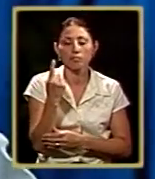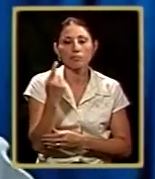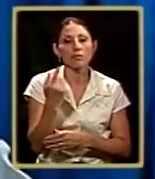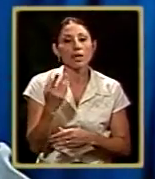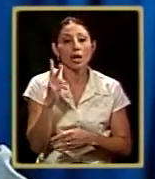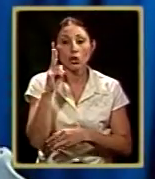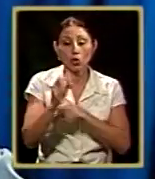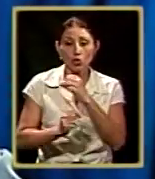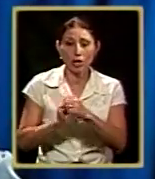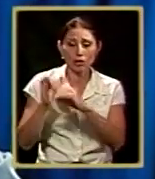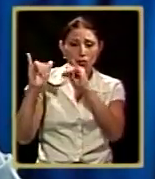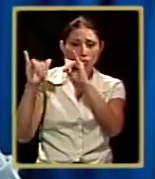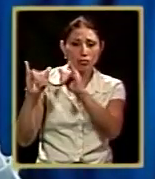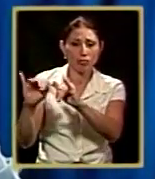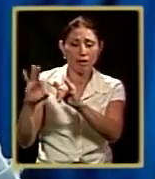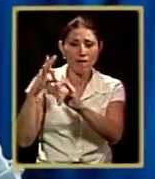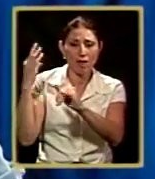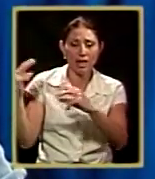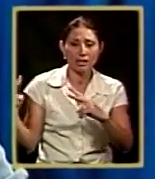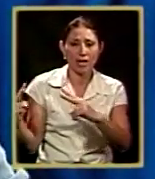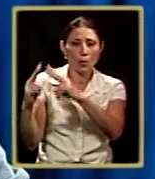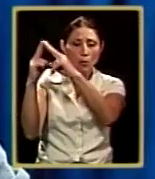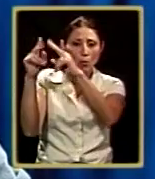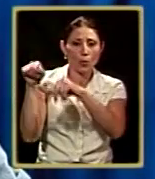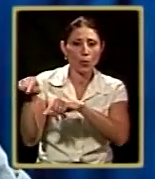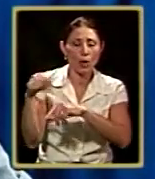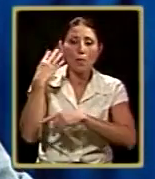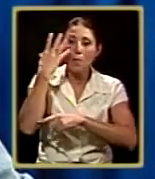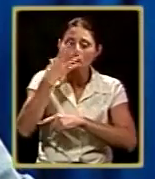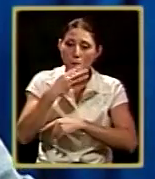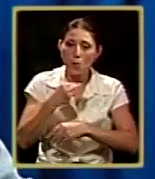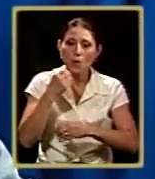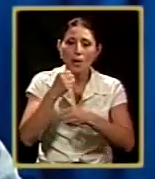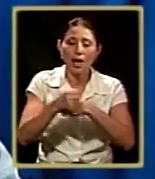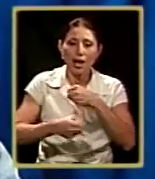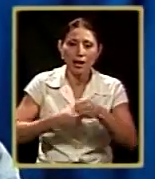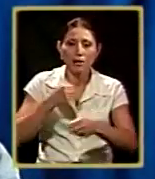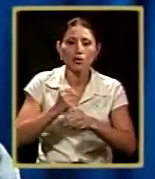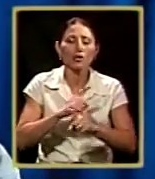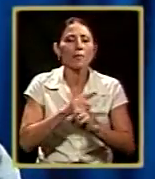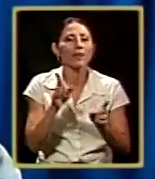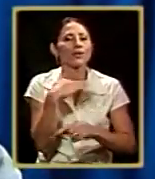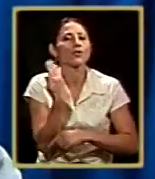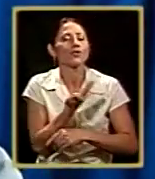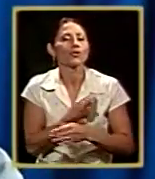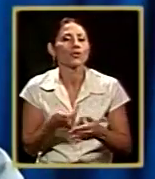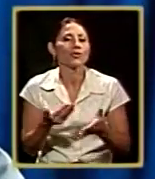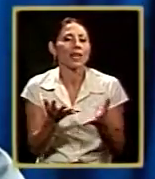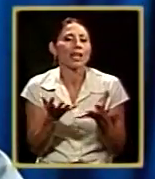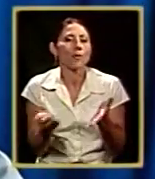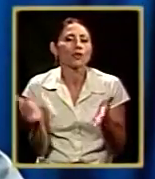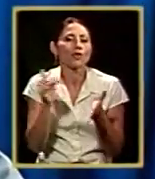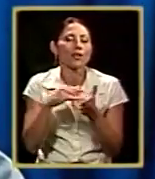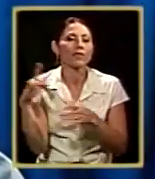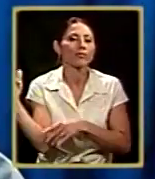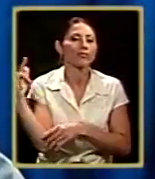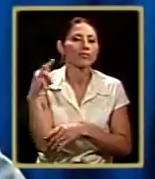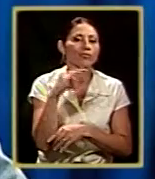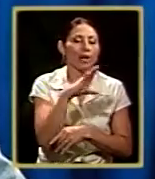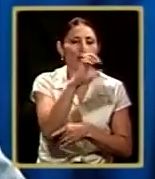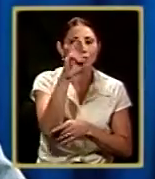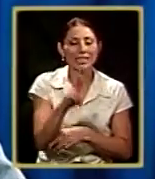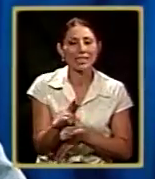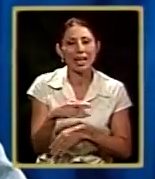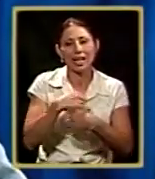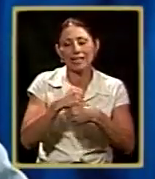Estuvimos 2 años en París, fueron unos muy bonitos años, pero queríamos volver a Costa Rica. Extrañábamos al